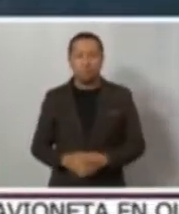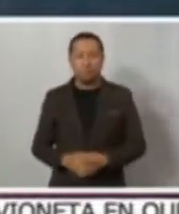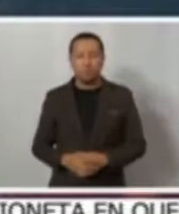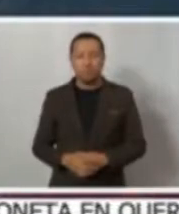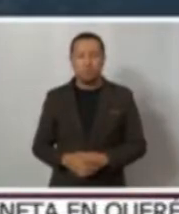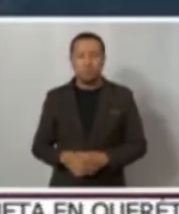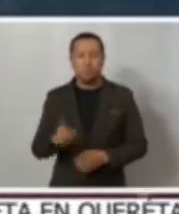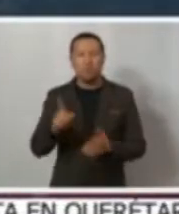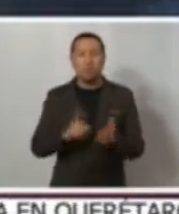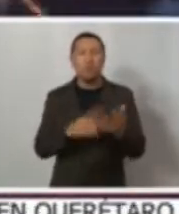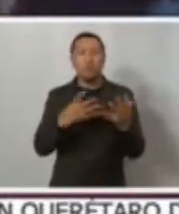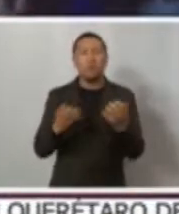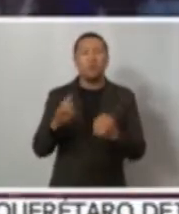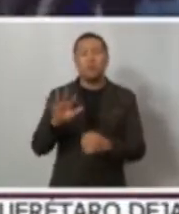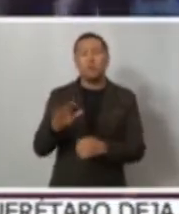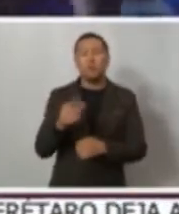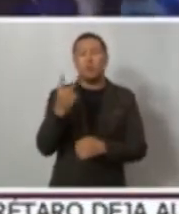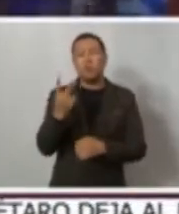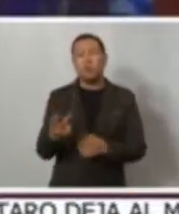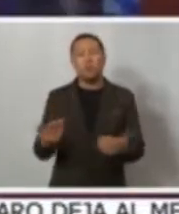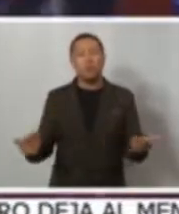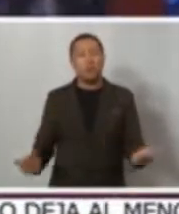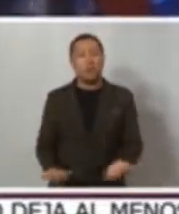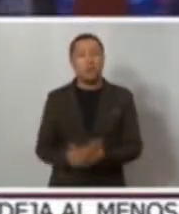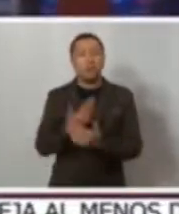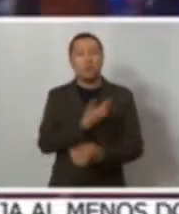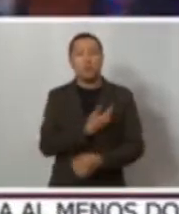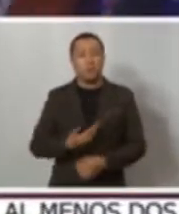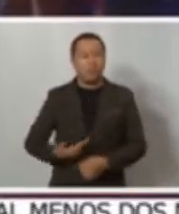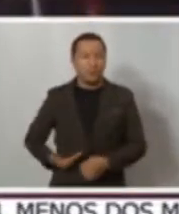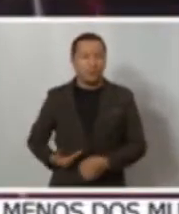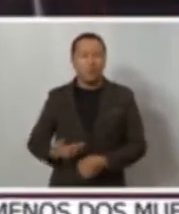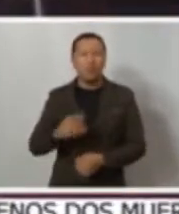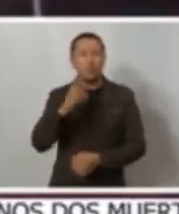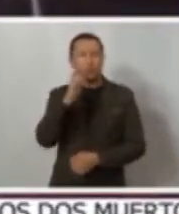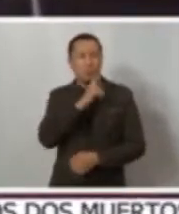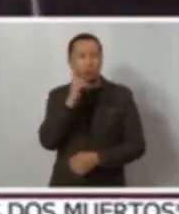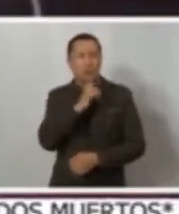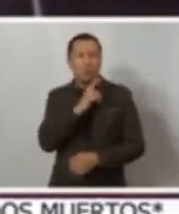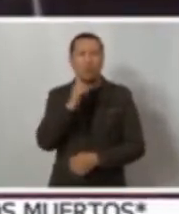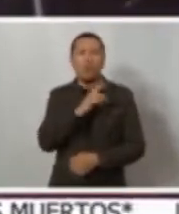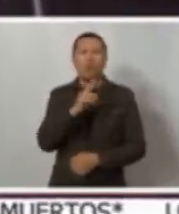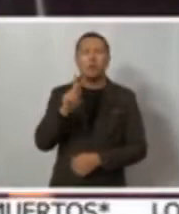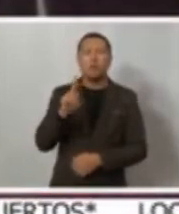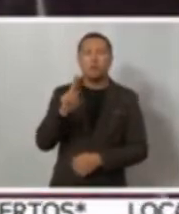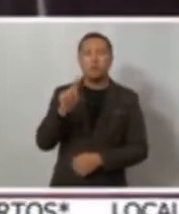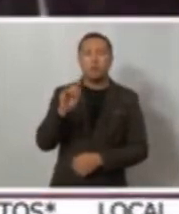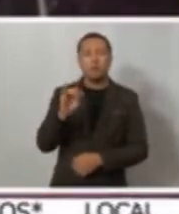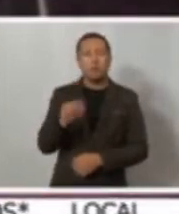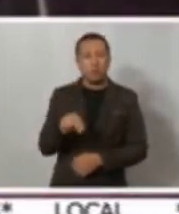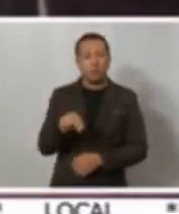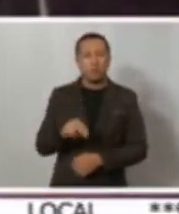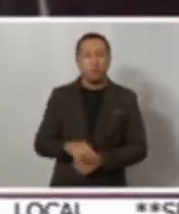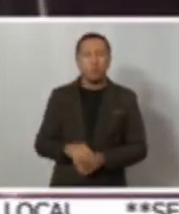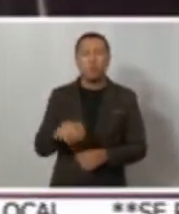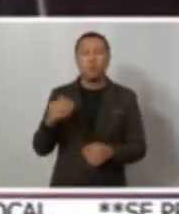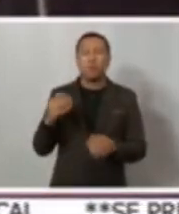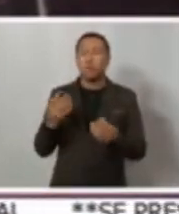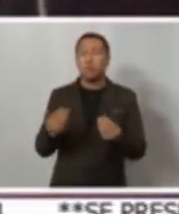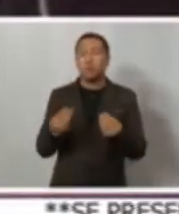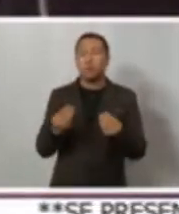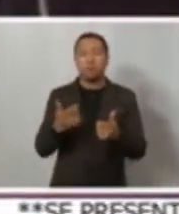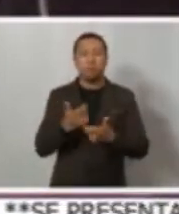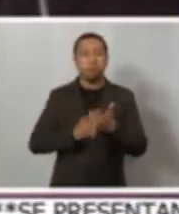Nace en 1952 el presidente de Rusia, Vladimir Putin. Durante su gestión se han registrado altos índices de